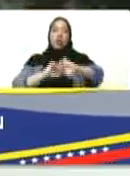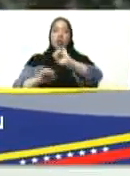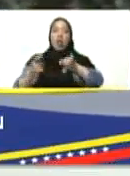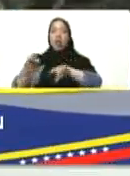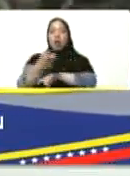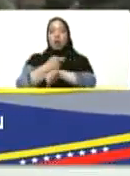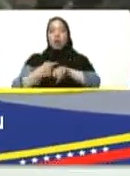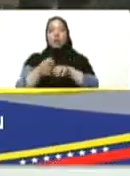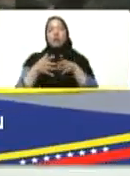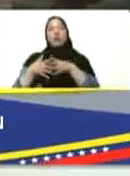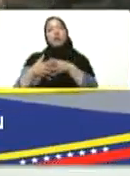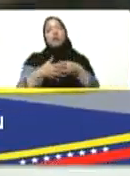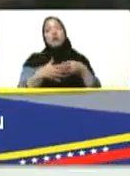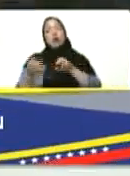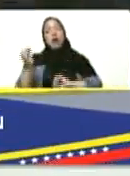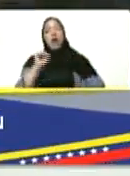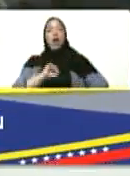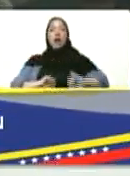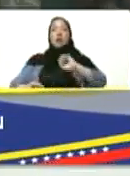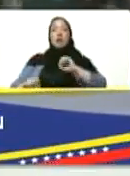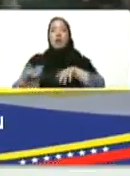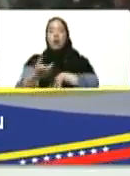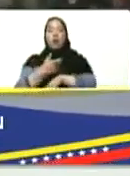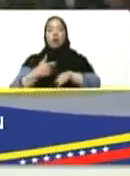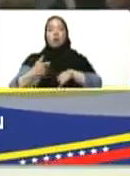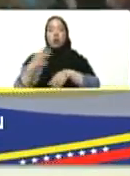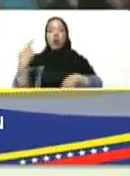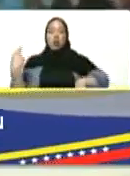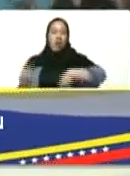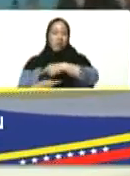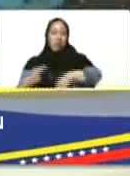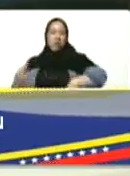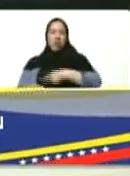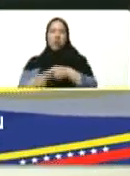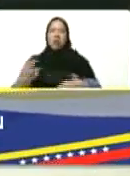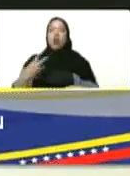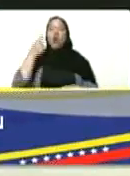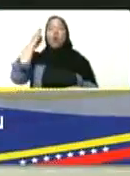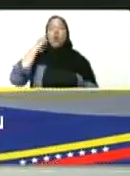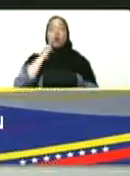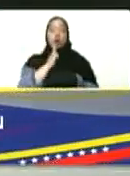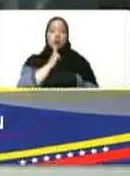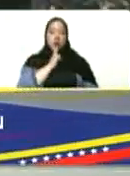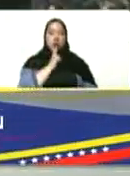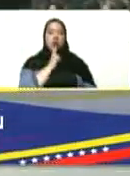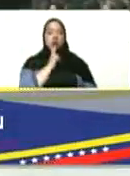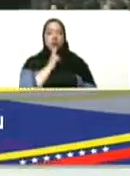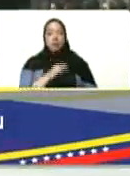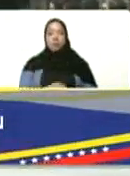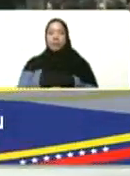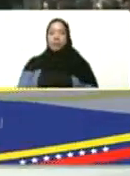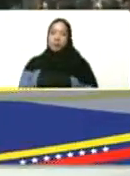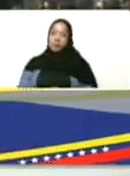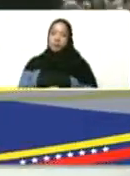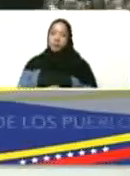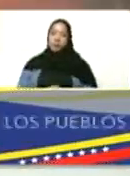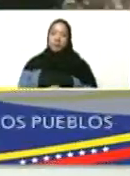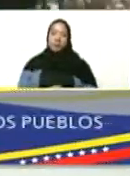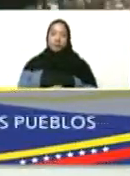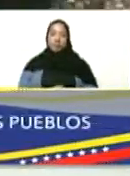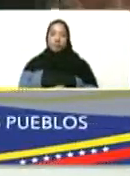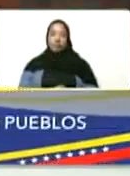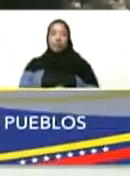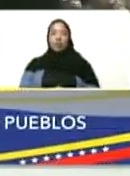antiimperialista, anticolonialista, de la rebeldía bolivariana. Ese es nuestro camino.